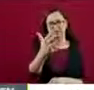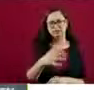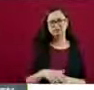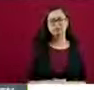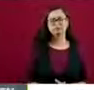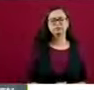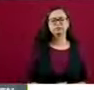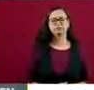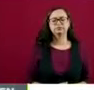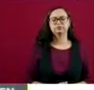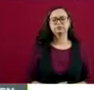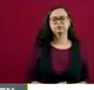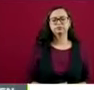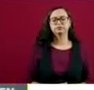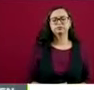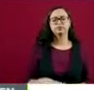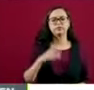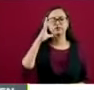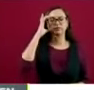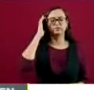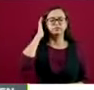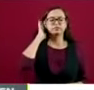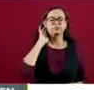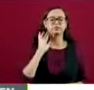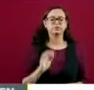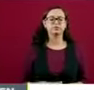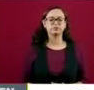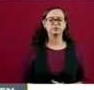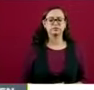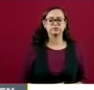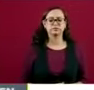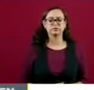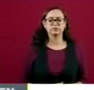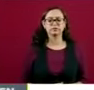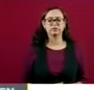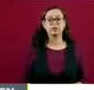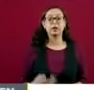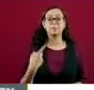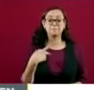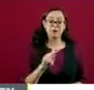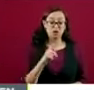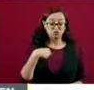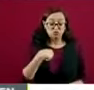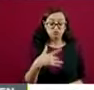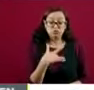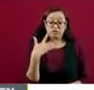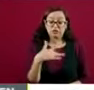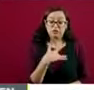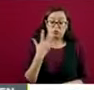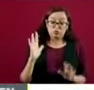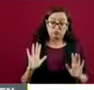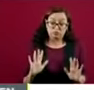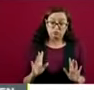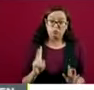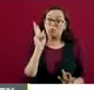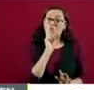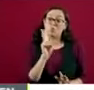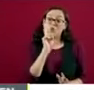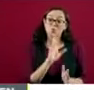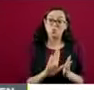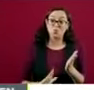Yo considero, y a las pruebas me remito, además vamos a poder